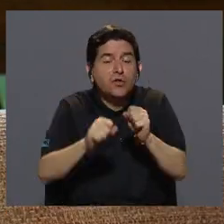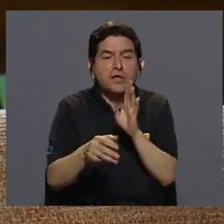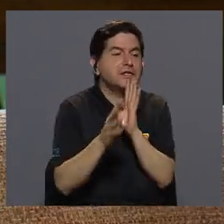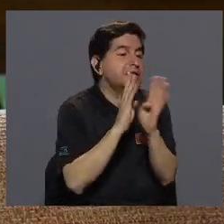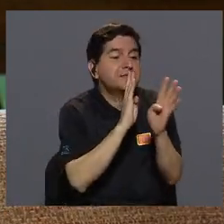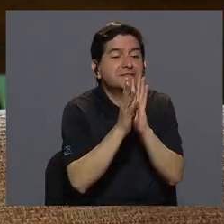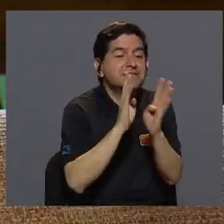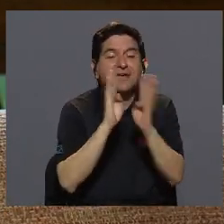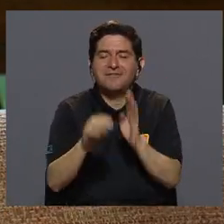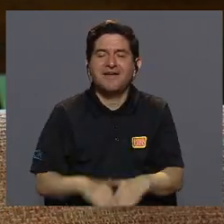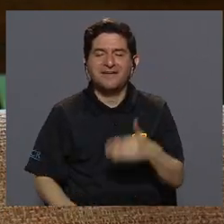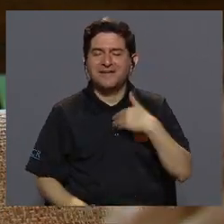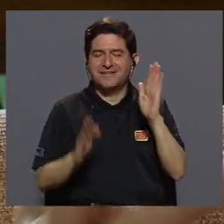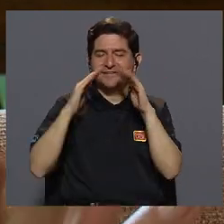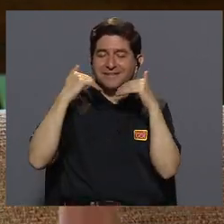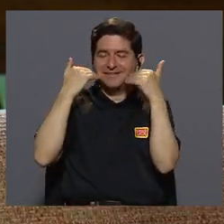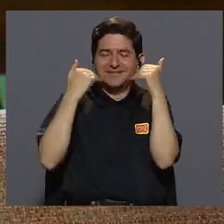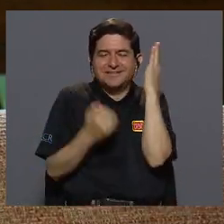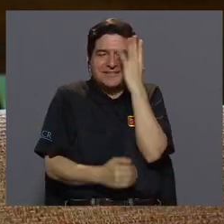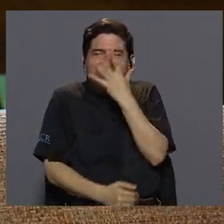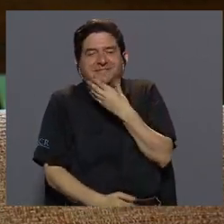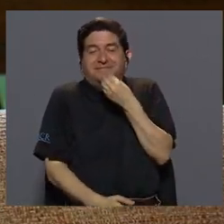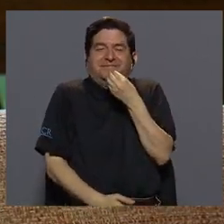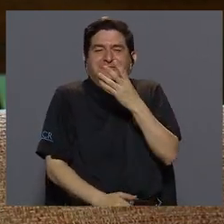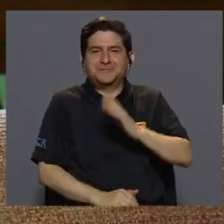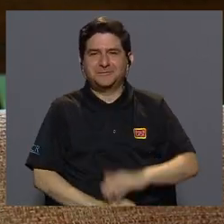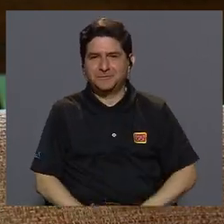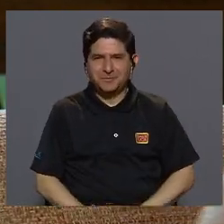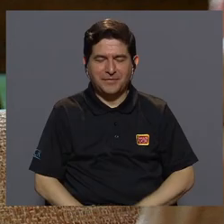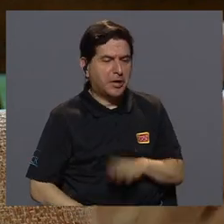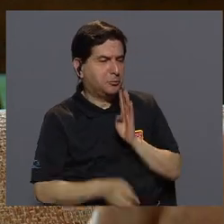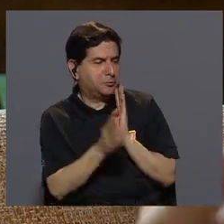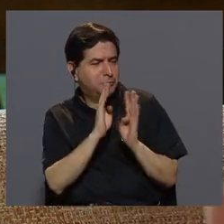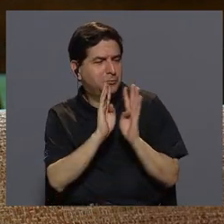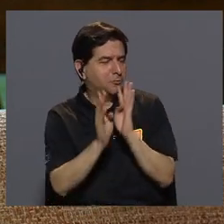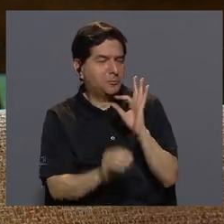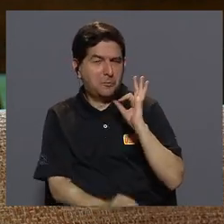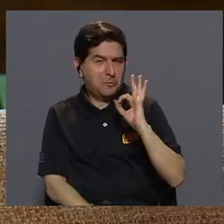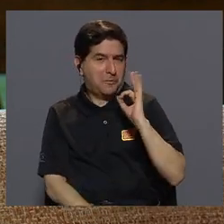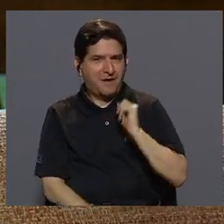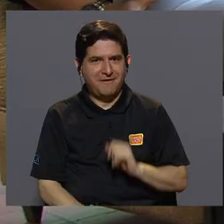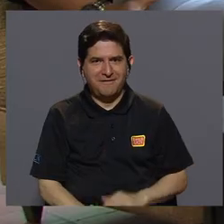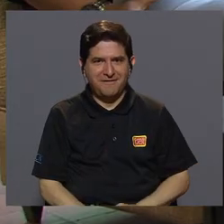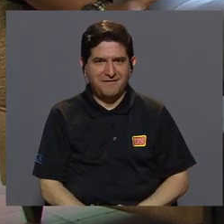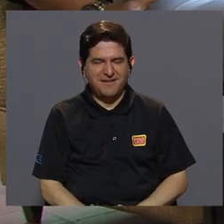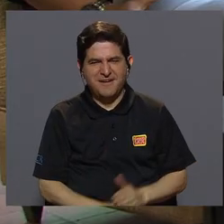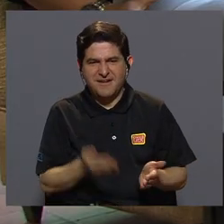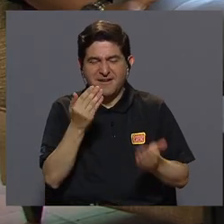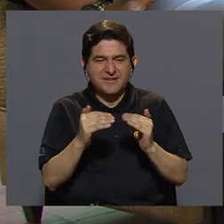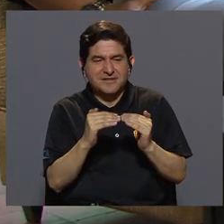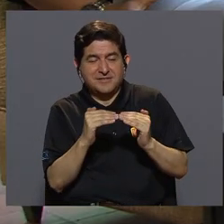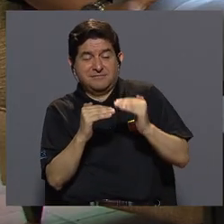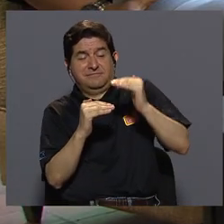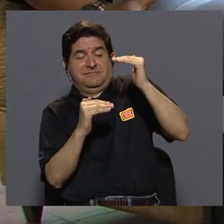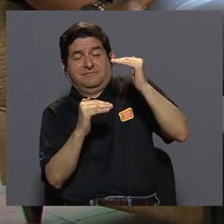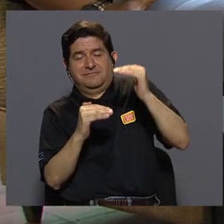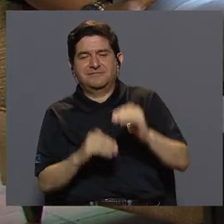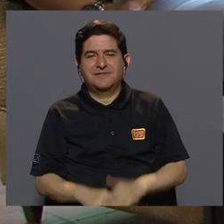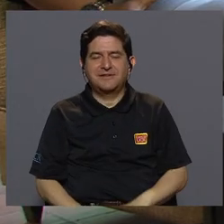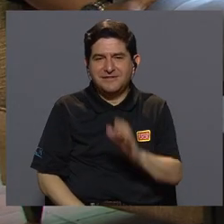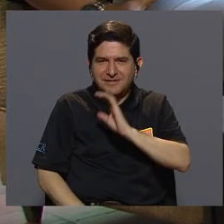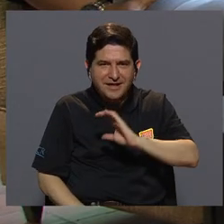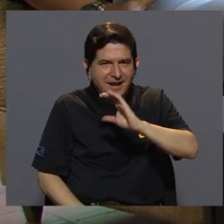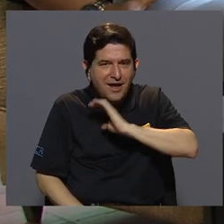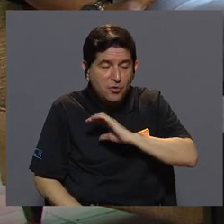podía hablarles y tenía una sonrisa muy linda y les hablaba muy bien. Entonces estaba como más arriba de